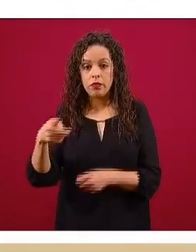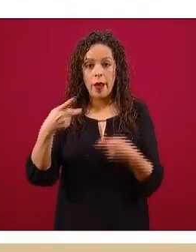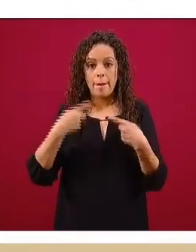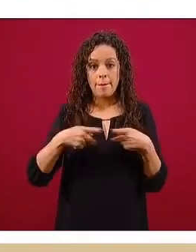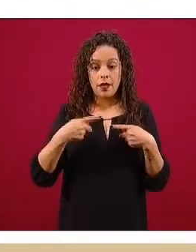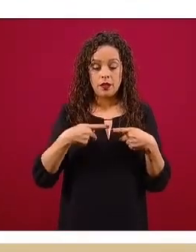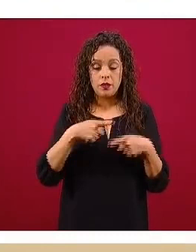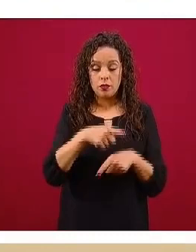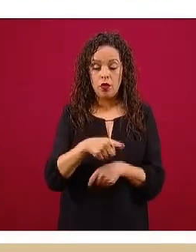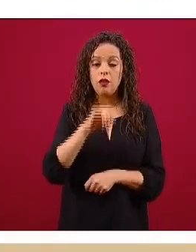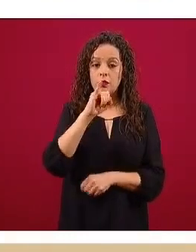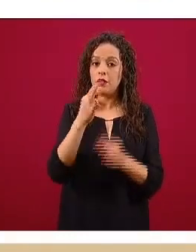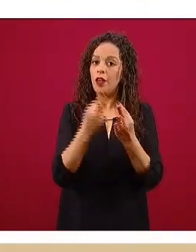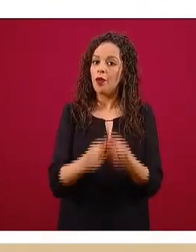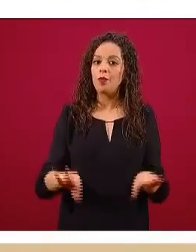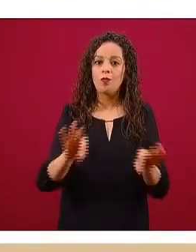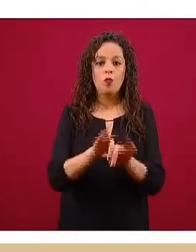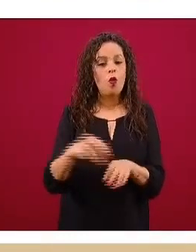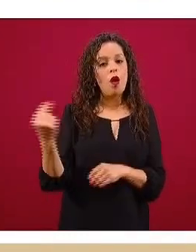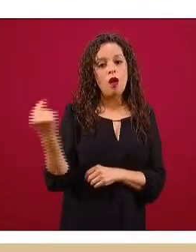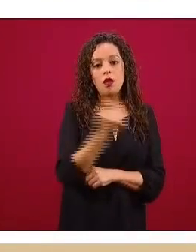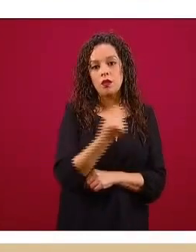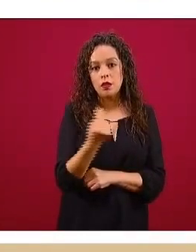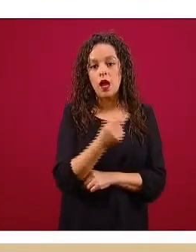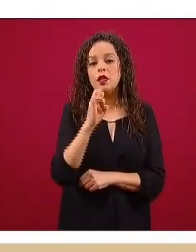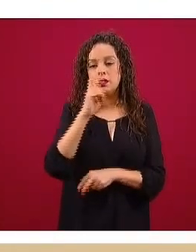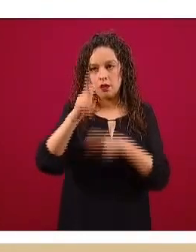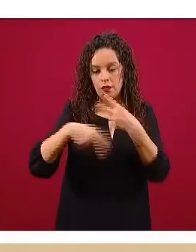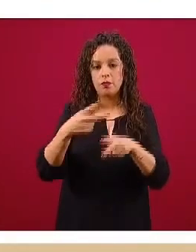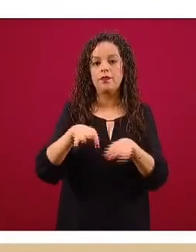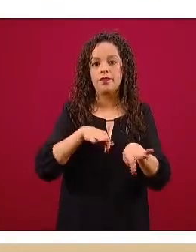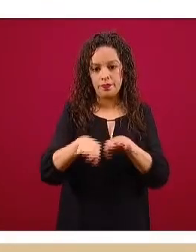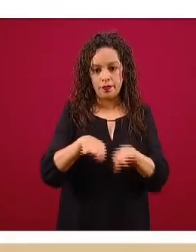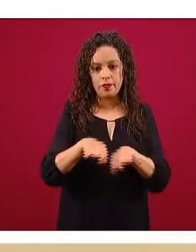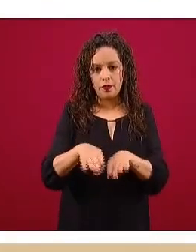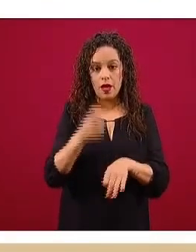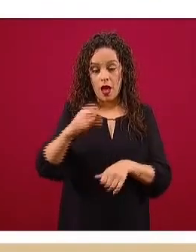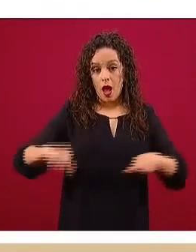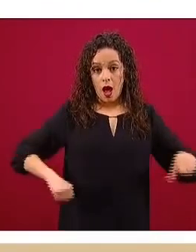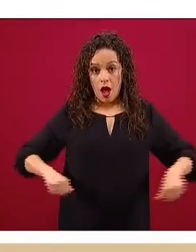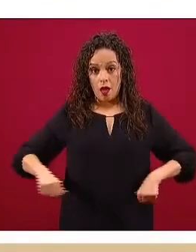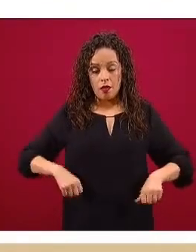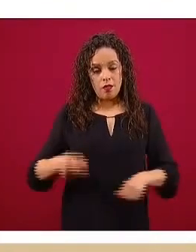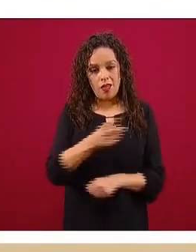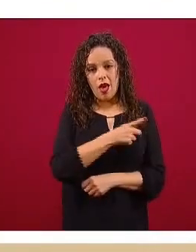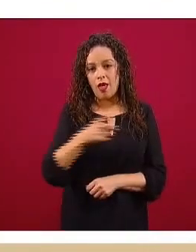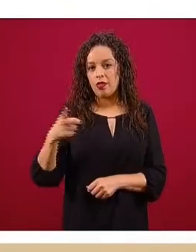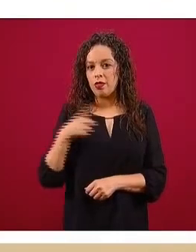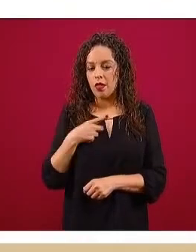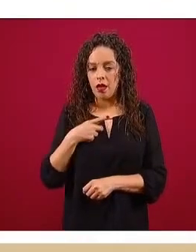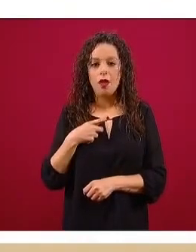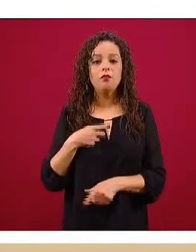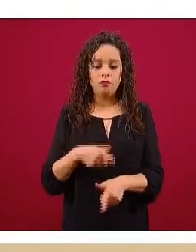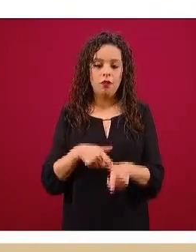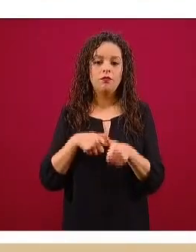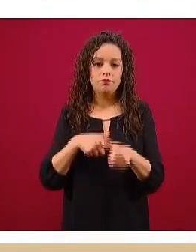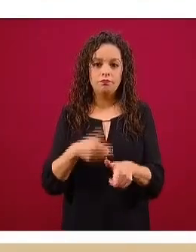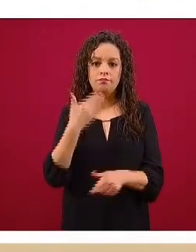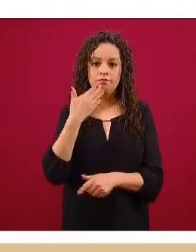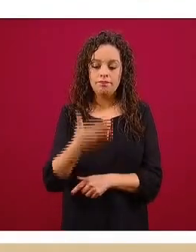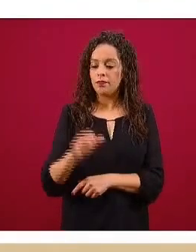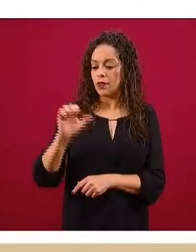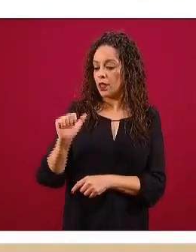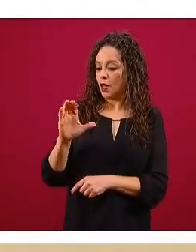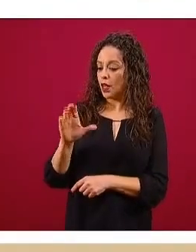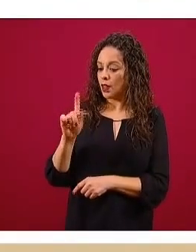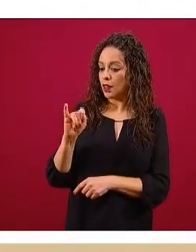en actividades esenciales, dado que el trabajo y las actividades laborales esenciales deben de mantenerse activas, lógicamente